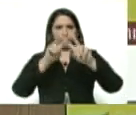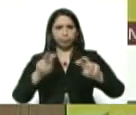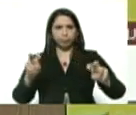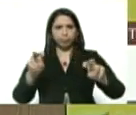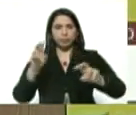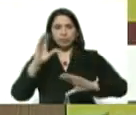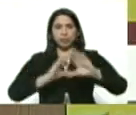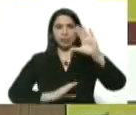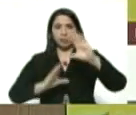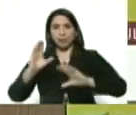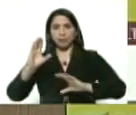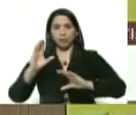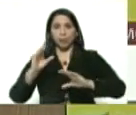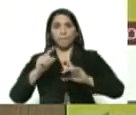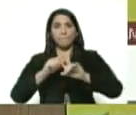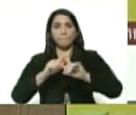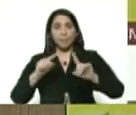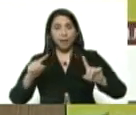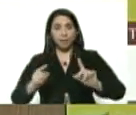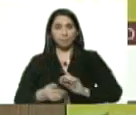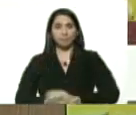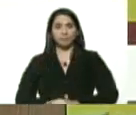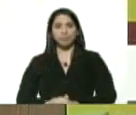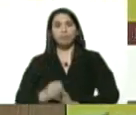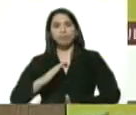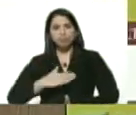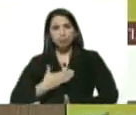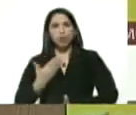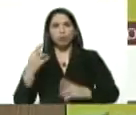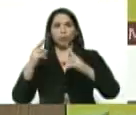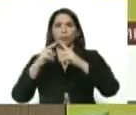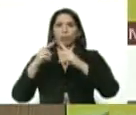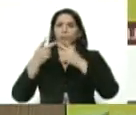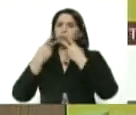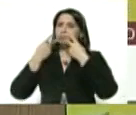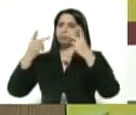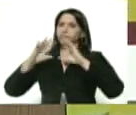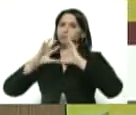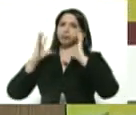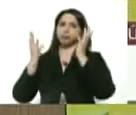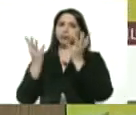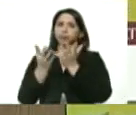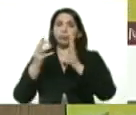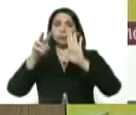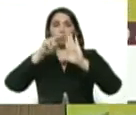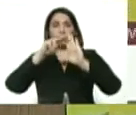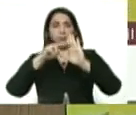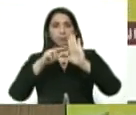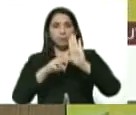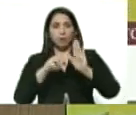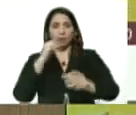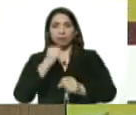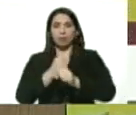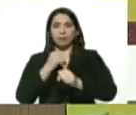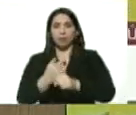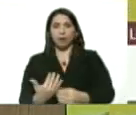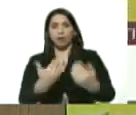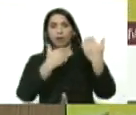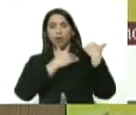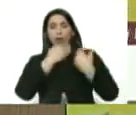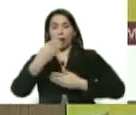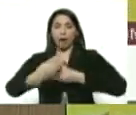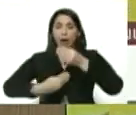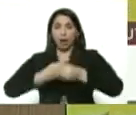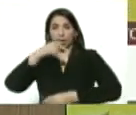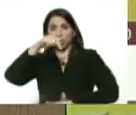epidemiológicos para que pueda conocer el mundo el nivel de trabajos que se ha hecho aquí en ese sentido